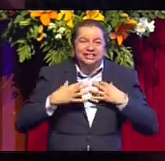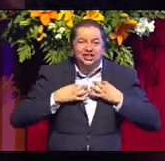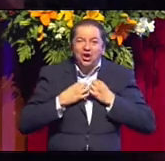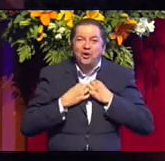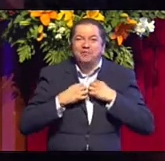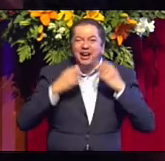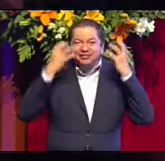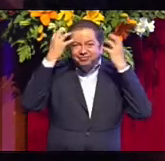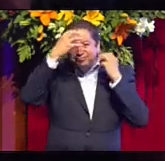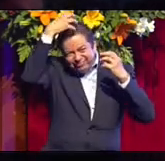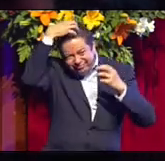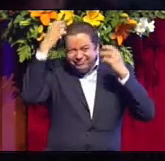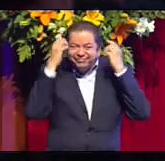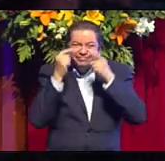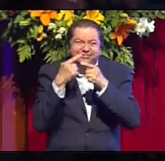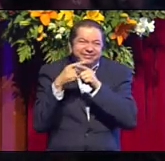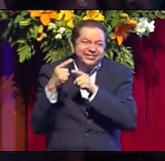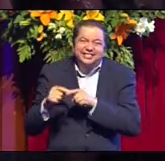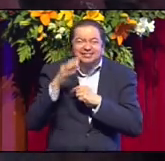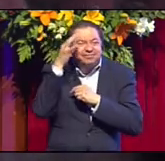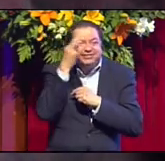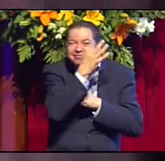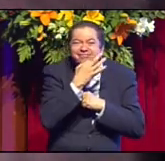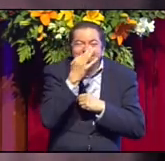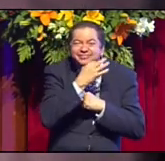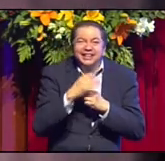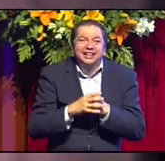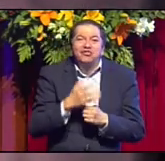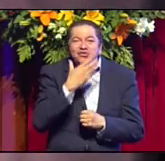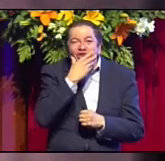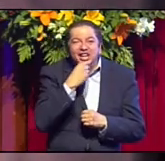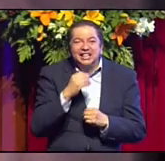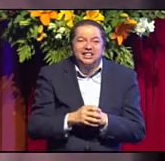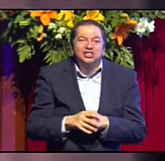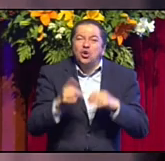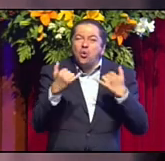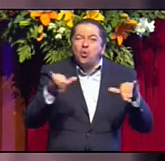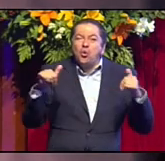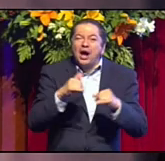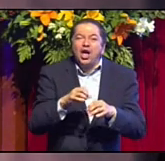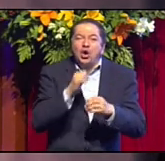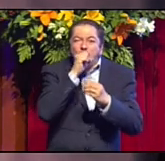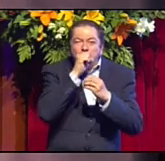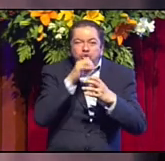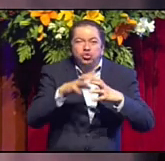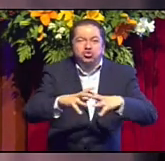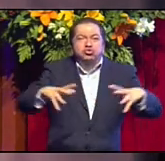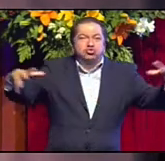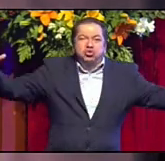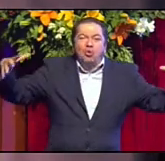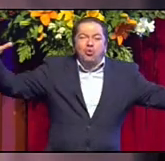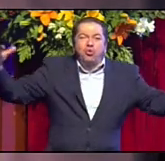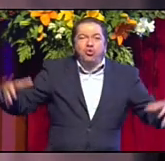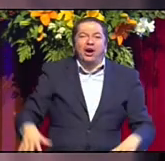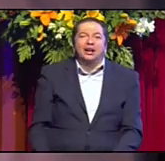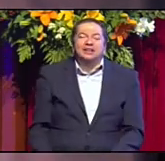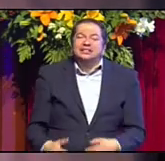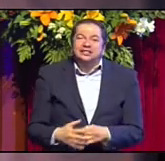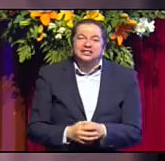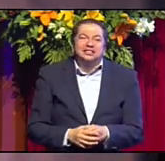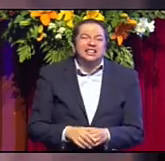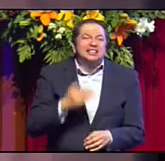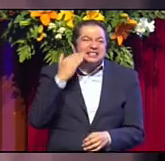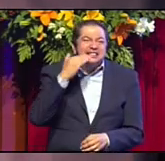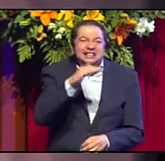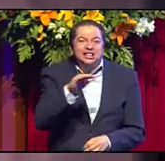todas apoyaron e hicimos de una jornada maravillosa de nuestros niños, donde trajimos juegos inflables, donde lo pasaron bien durante todo un día. Y los